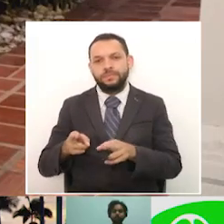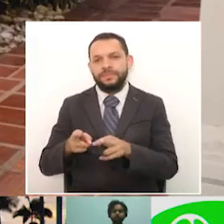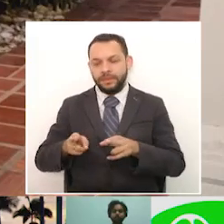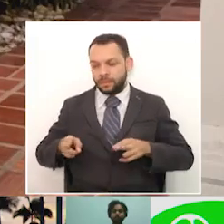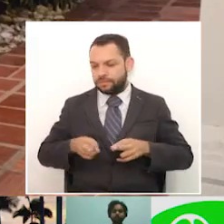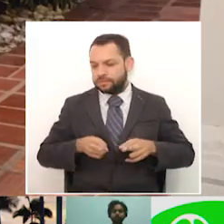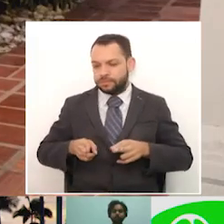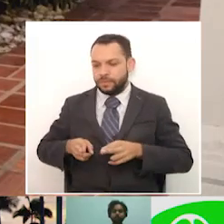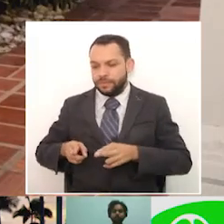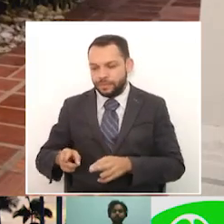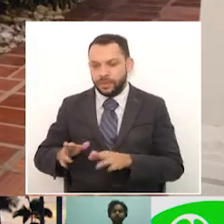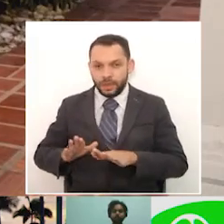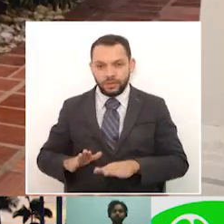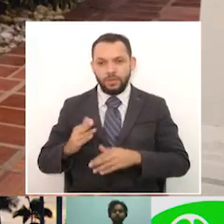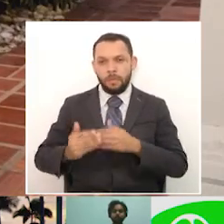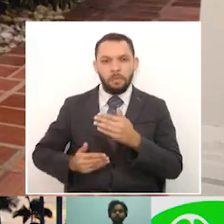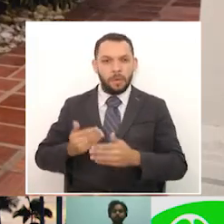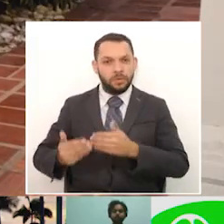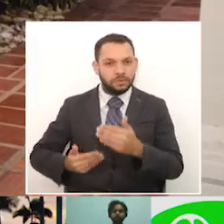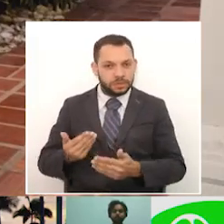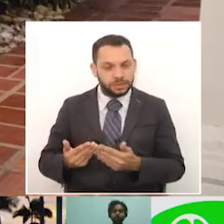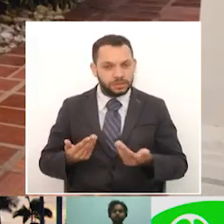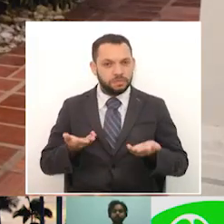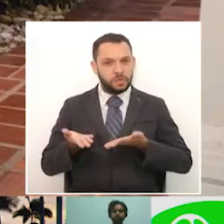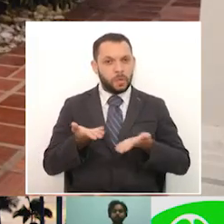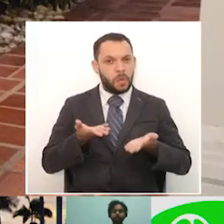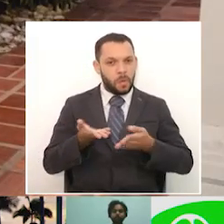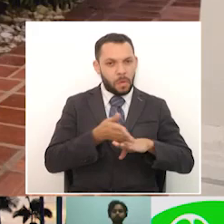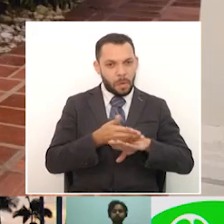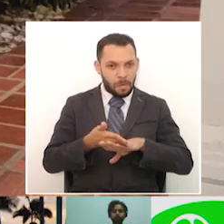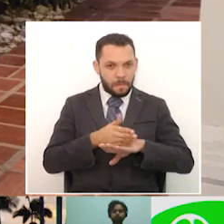hacían todos los procesos de convivencia y de estudio.